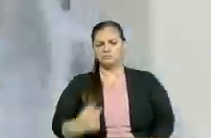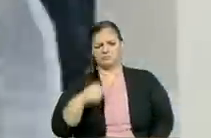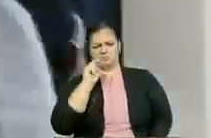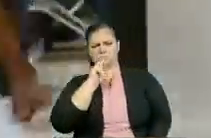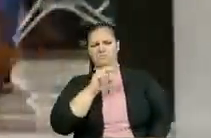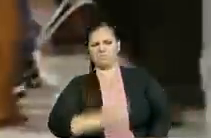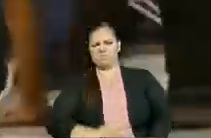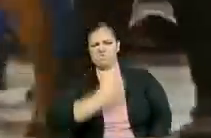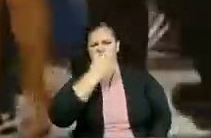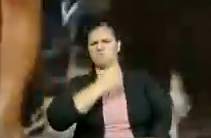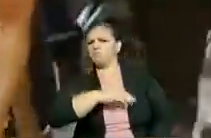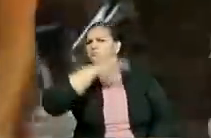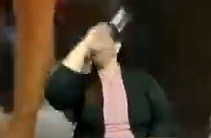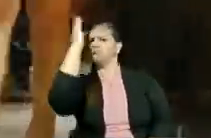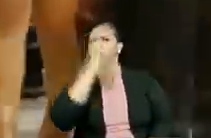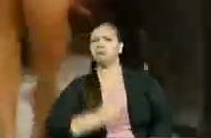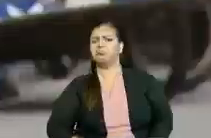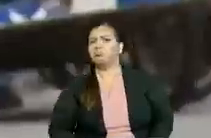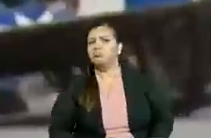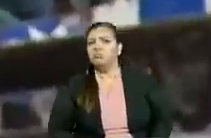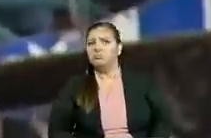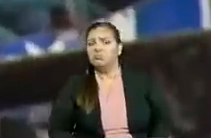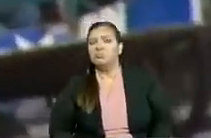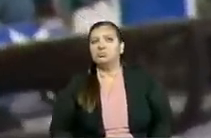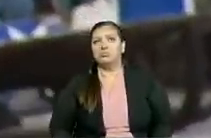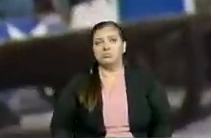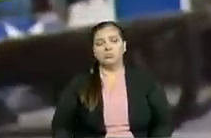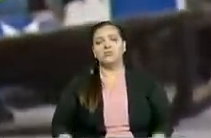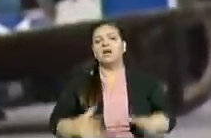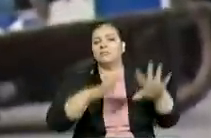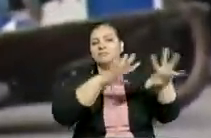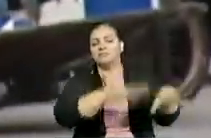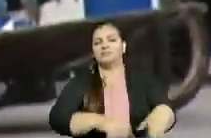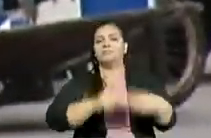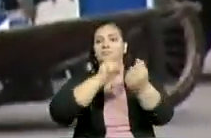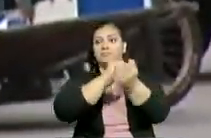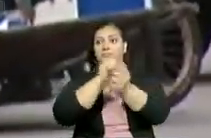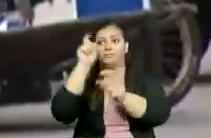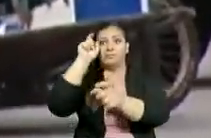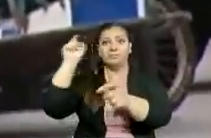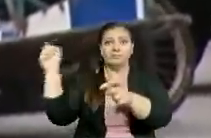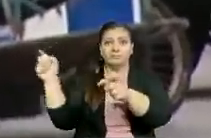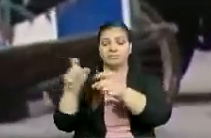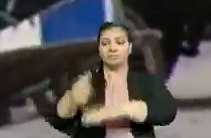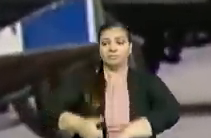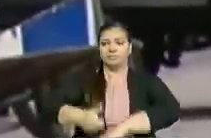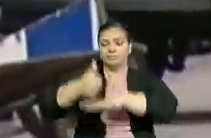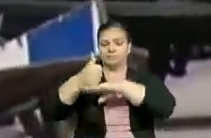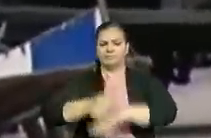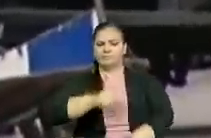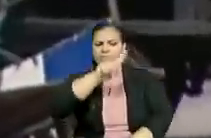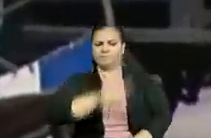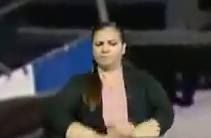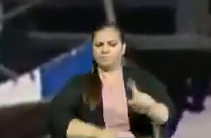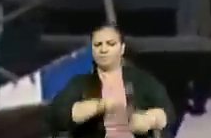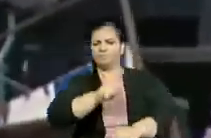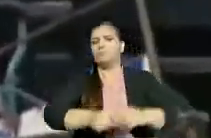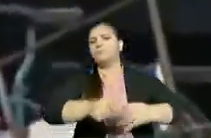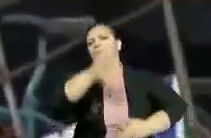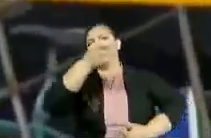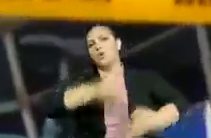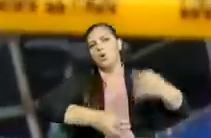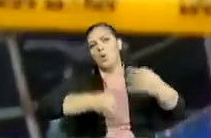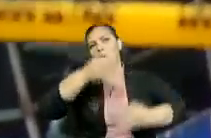jamás. Actualmente, la implicada ya se encuentra a disposición de la fiscalía. Los cargos que pesarán en su contra